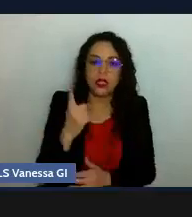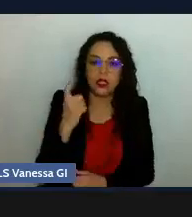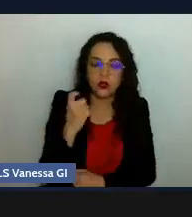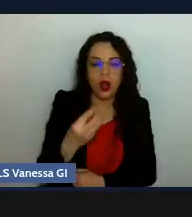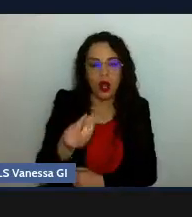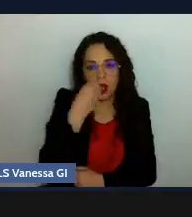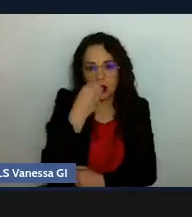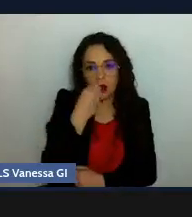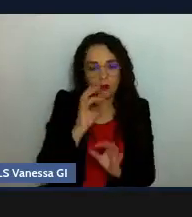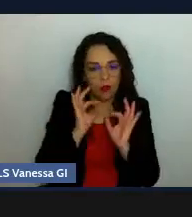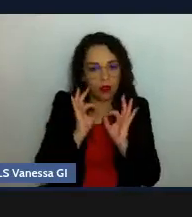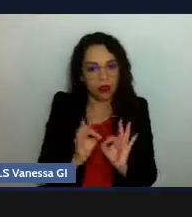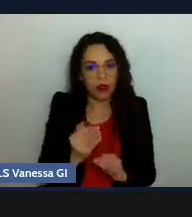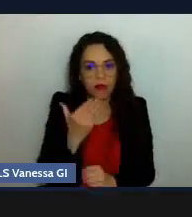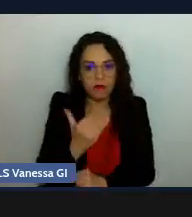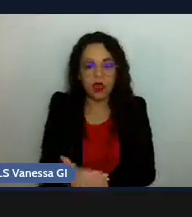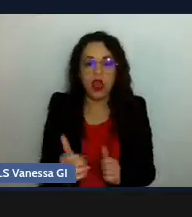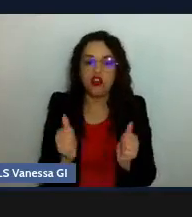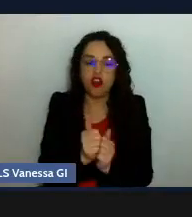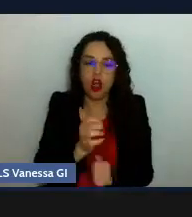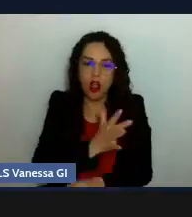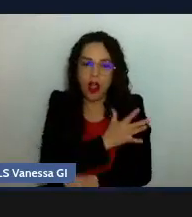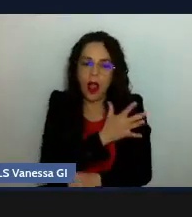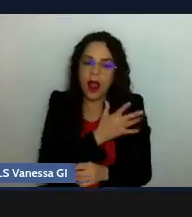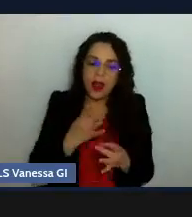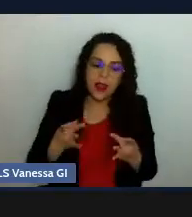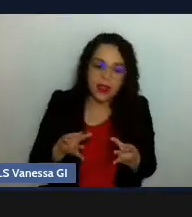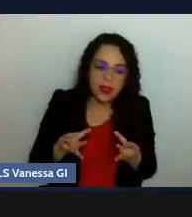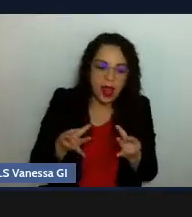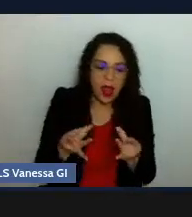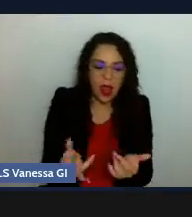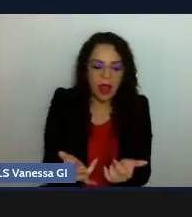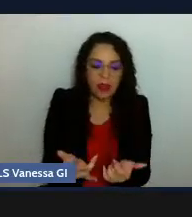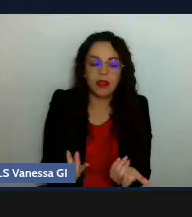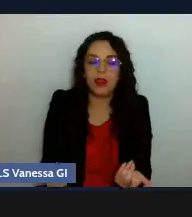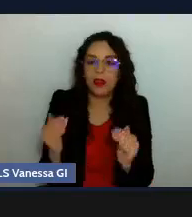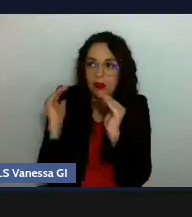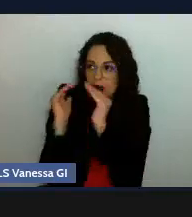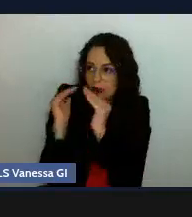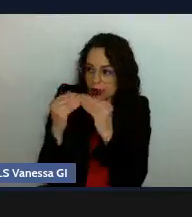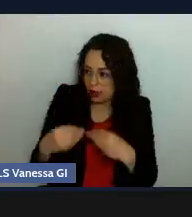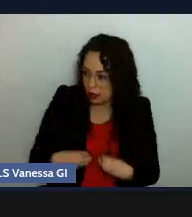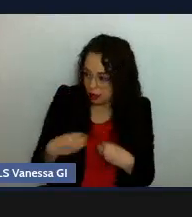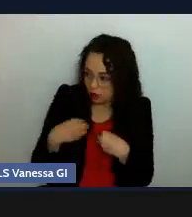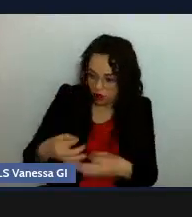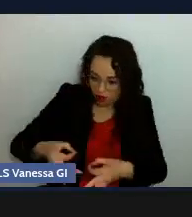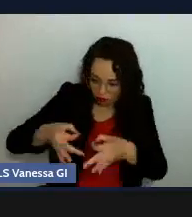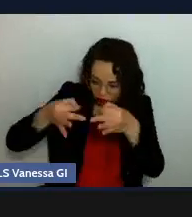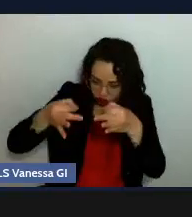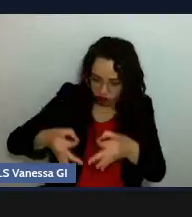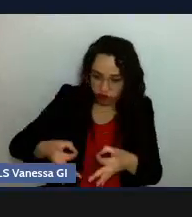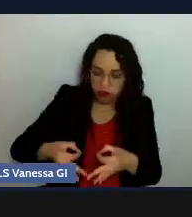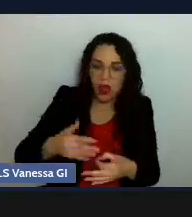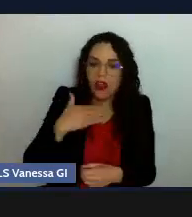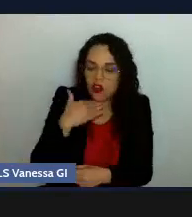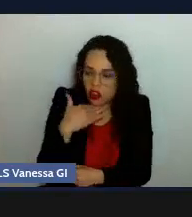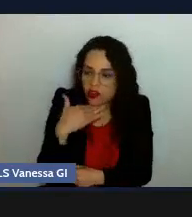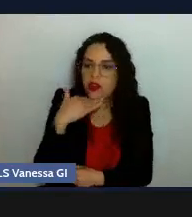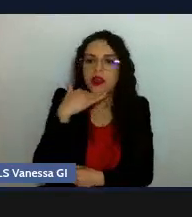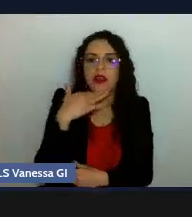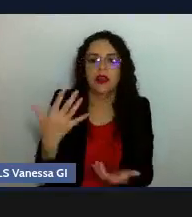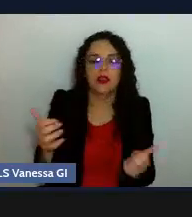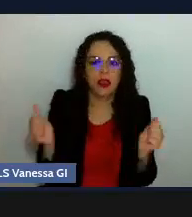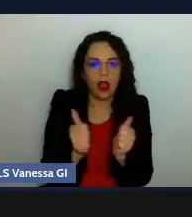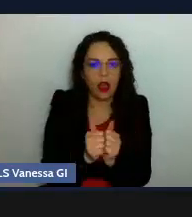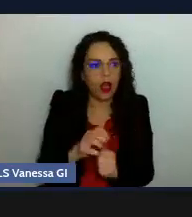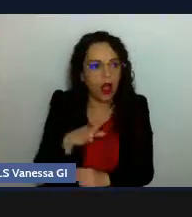acceso a alimentos de calidad, tener una vivienda digna, ¿no? Una vivienda con drenaje,